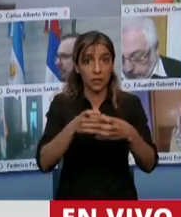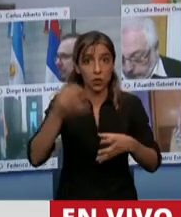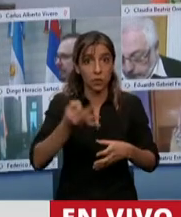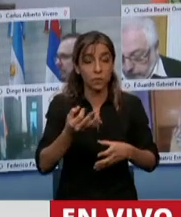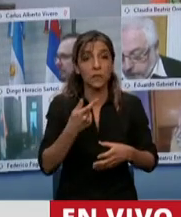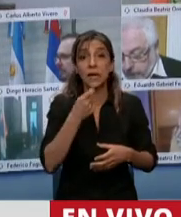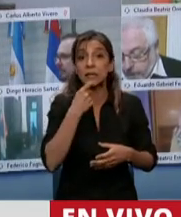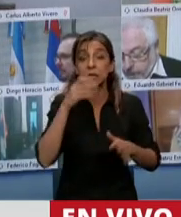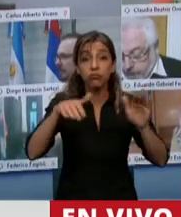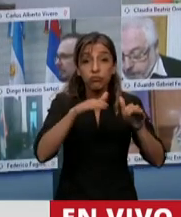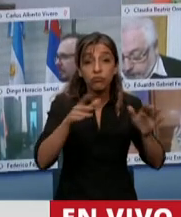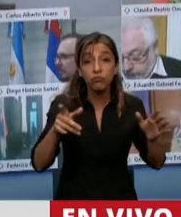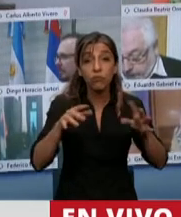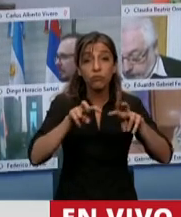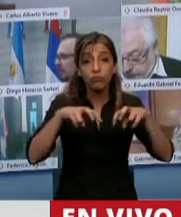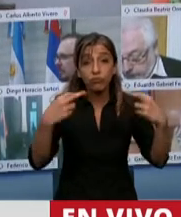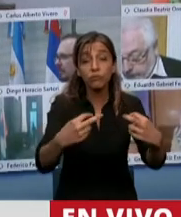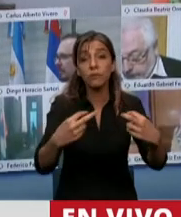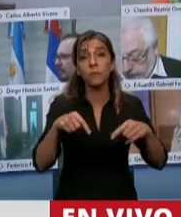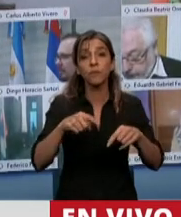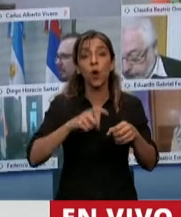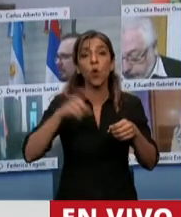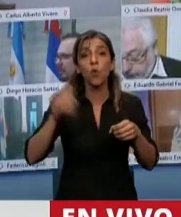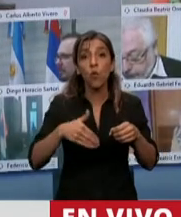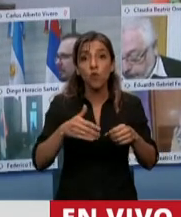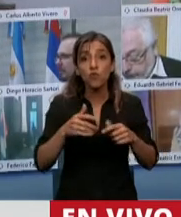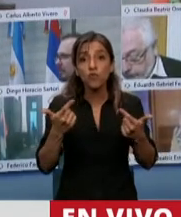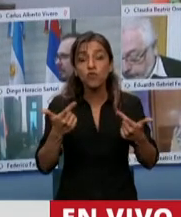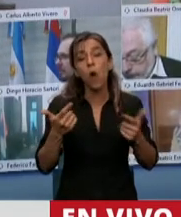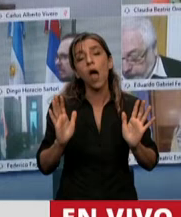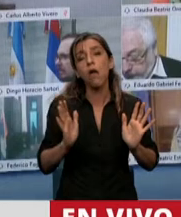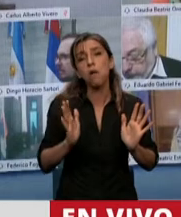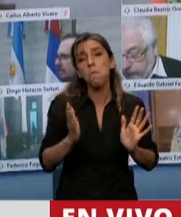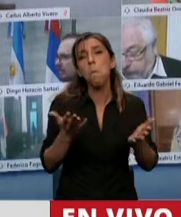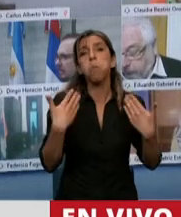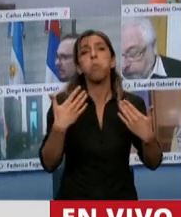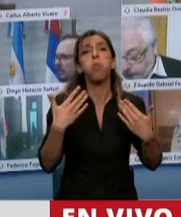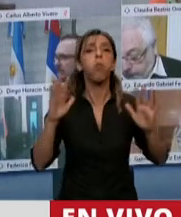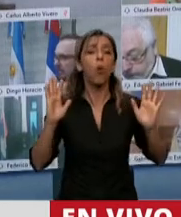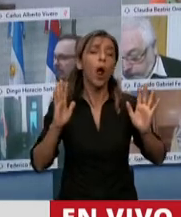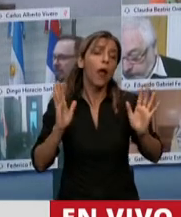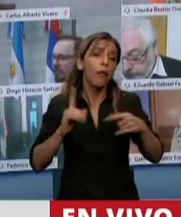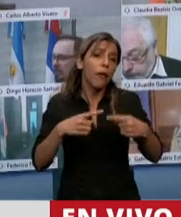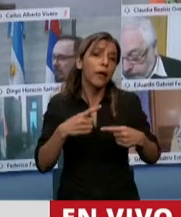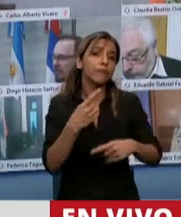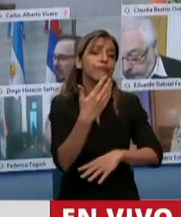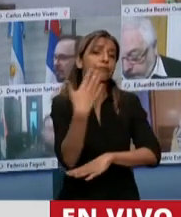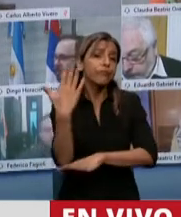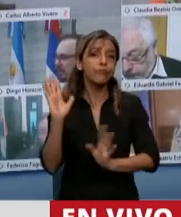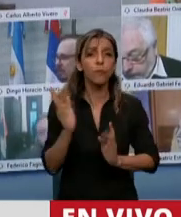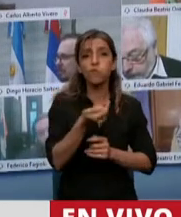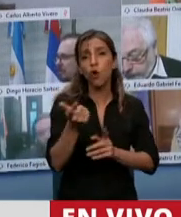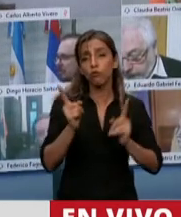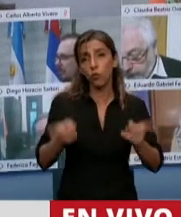consiguieron quórum. Nada que ver con lo que hoy está planteado en esta comisión. Acá tenemos una, perdón, en esta sesión, acá tenemos